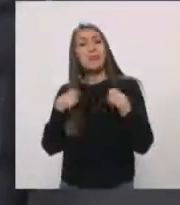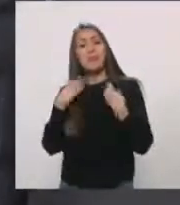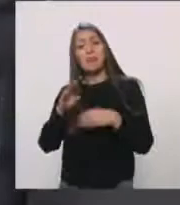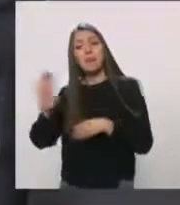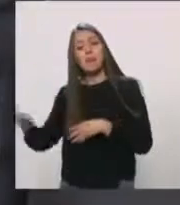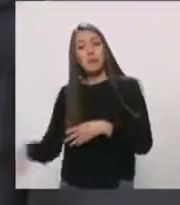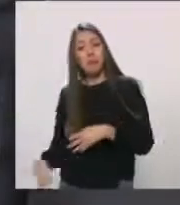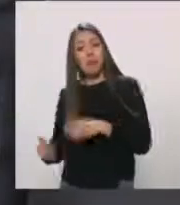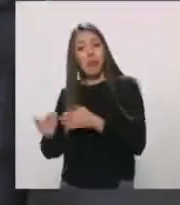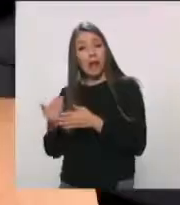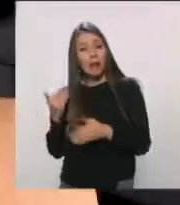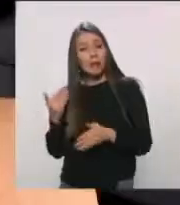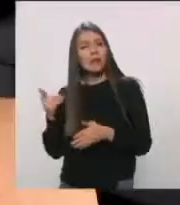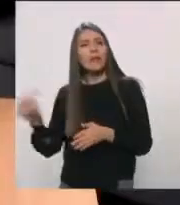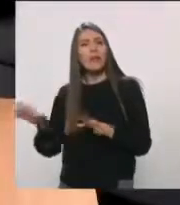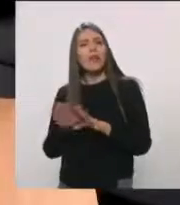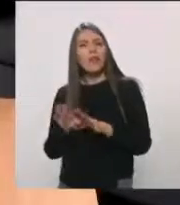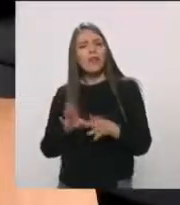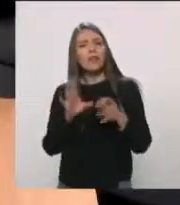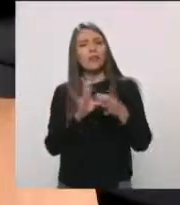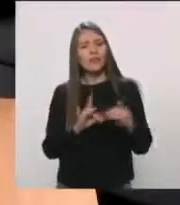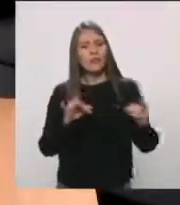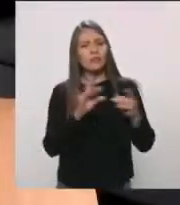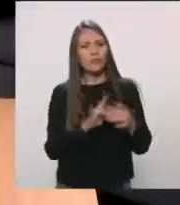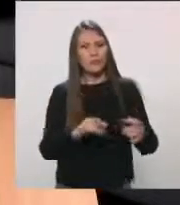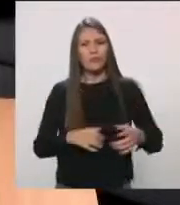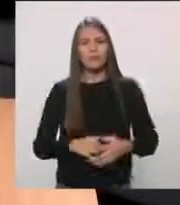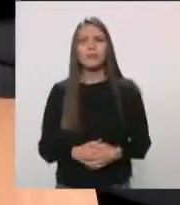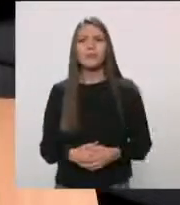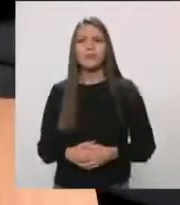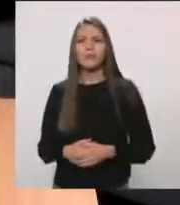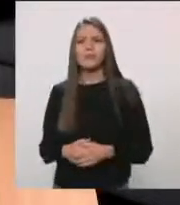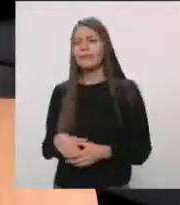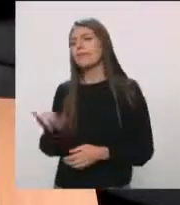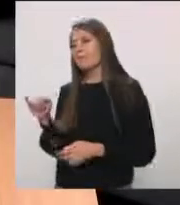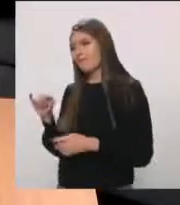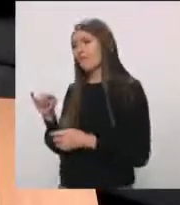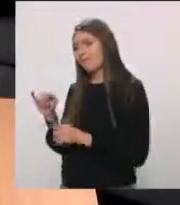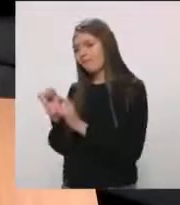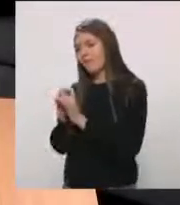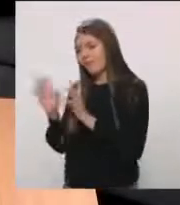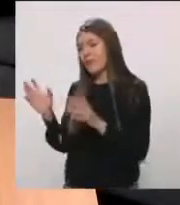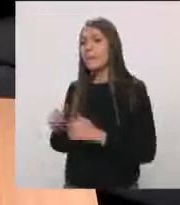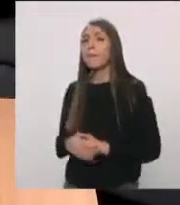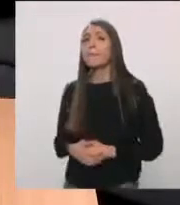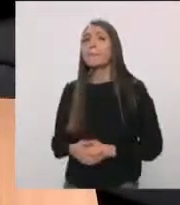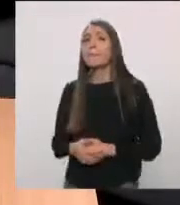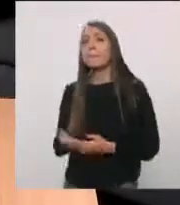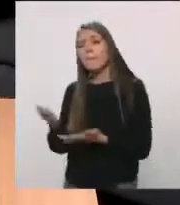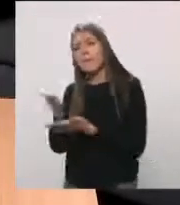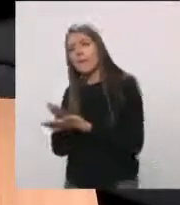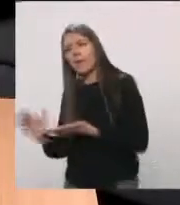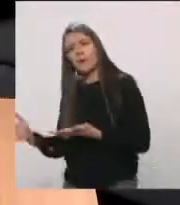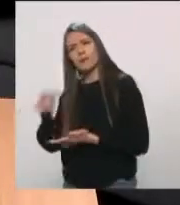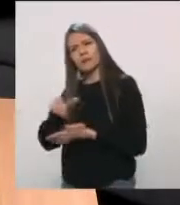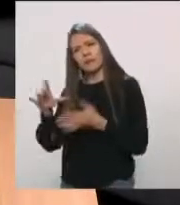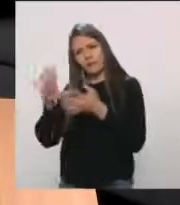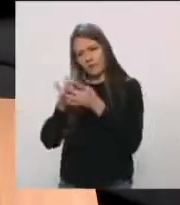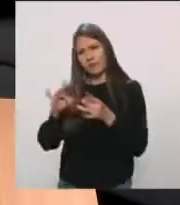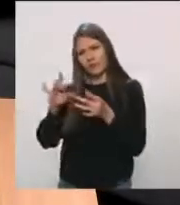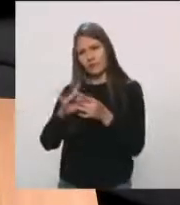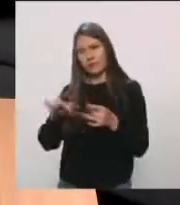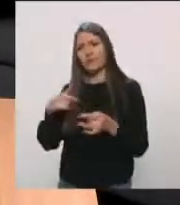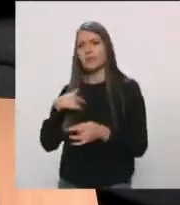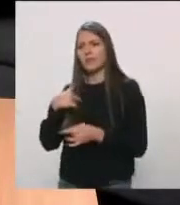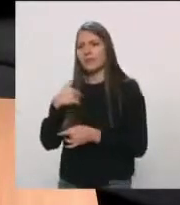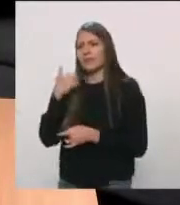muerte temprana de ese ser querido. Claro. Pero y además también hay algo que tú has comentado, Gina, y que a mí me